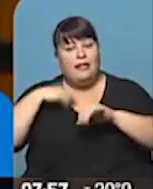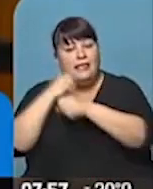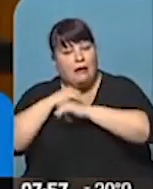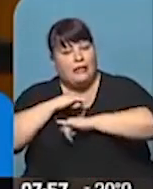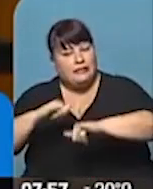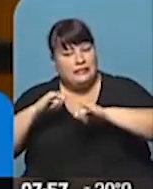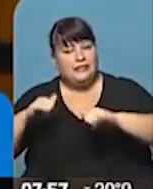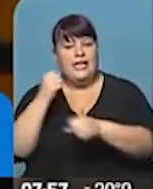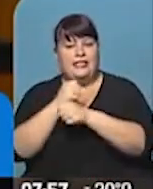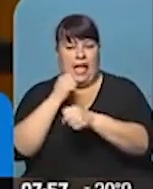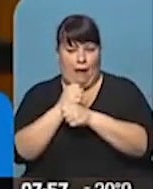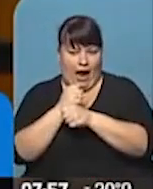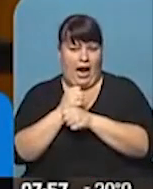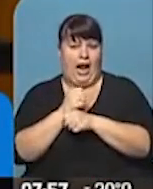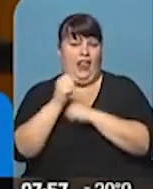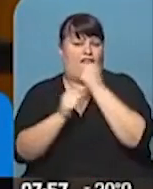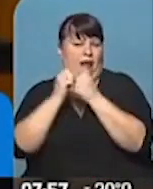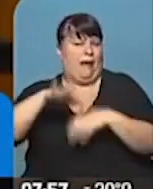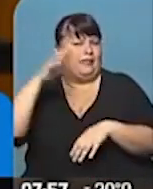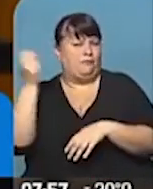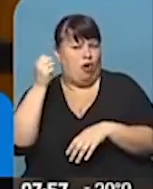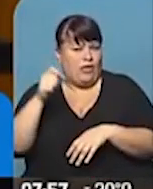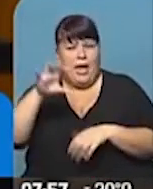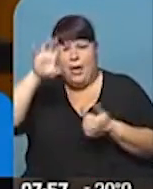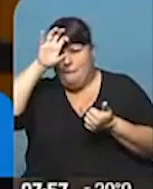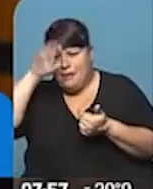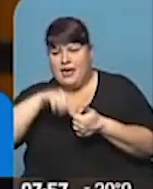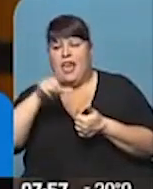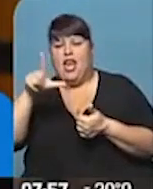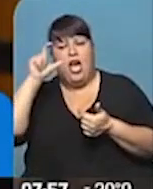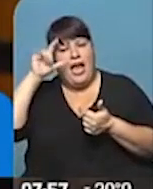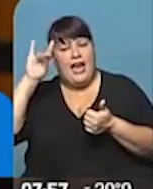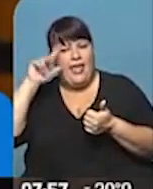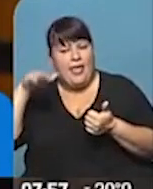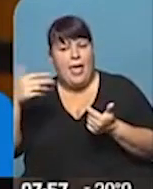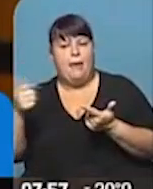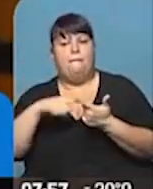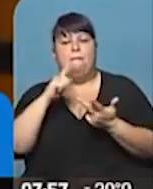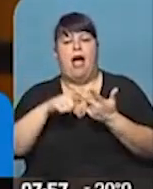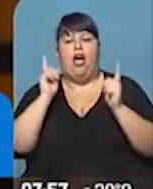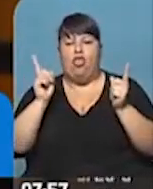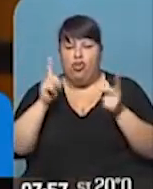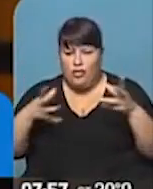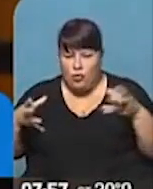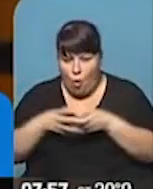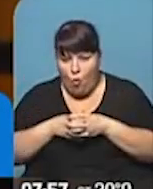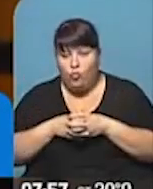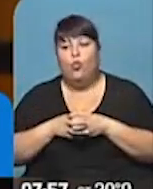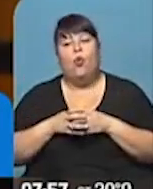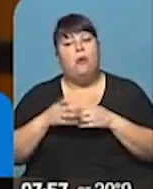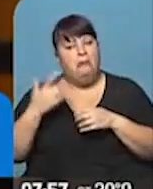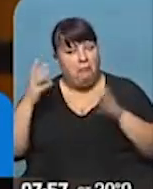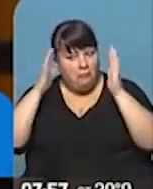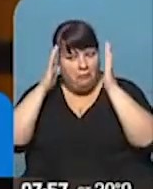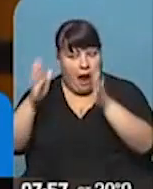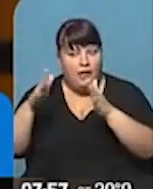con trabajadores de las principales fábricas, ¿no?, mineros, de Ledesma, de docentes, la verdad que ha concitado mucha